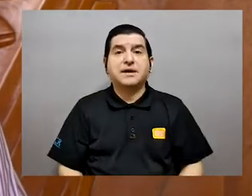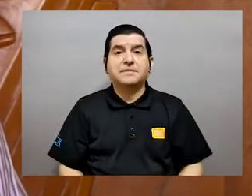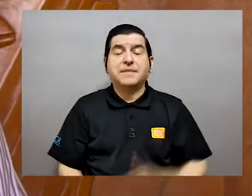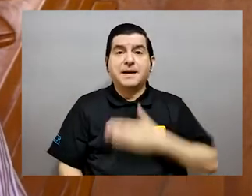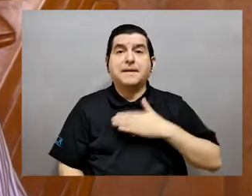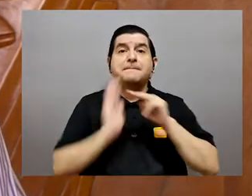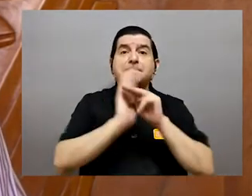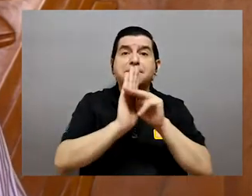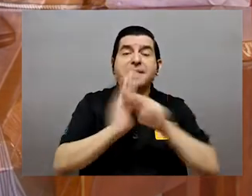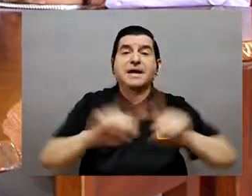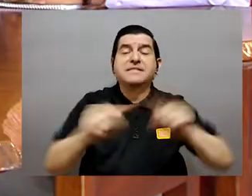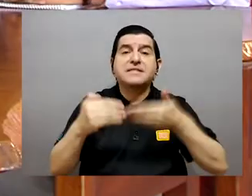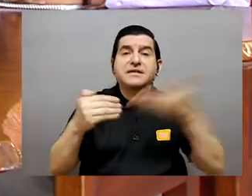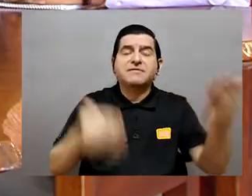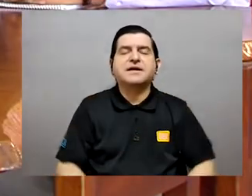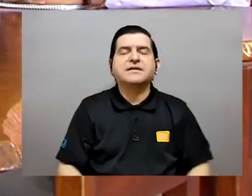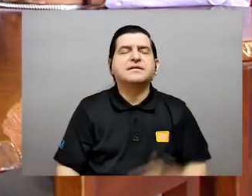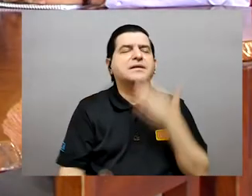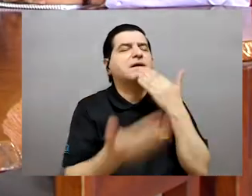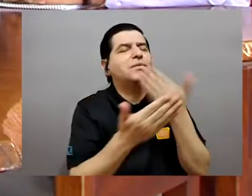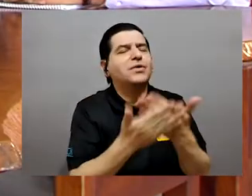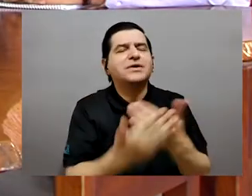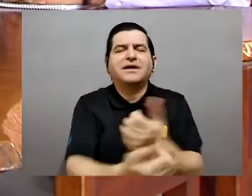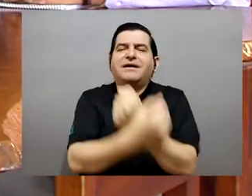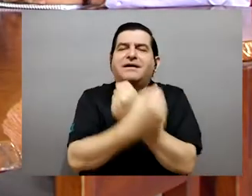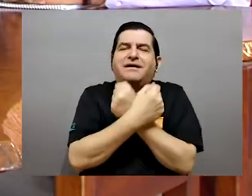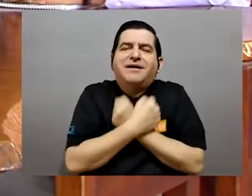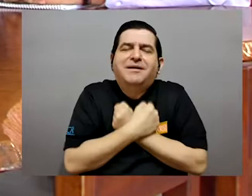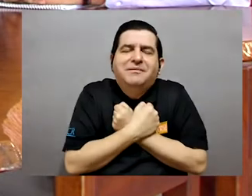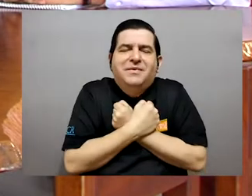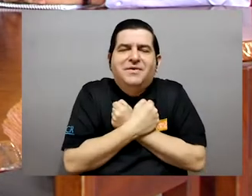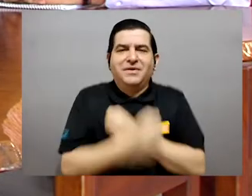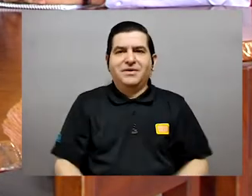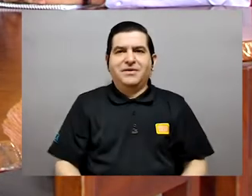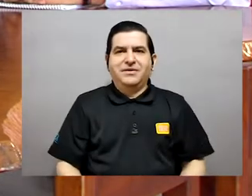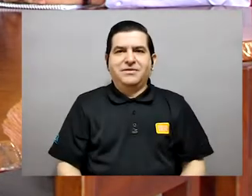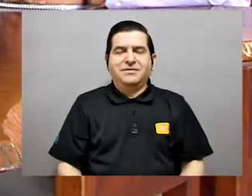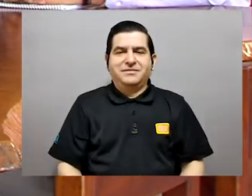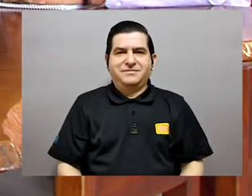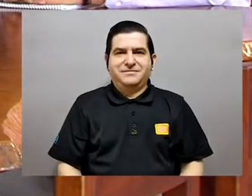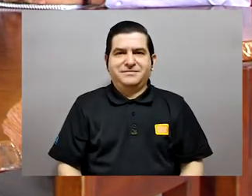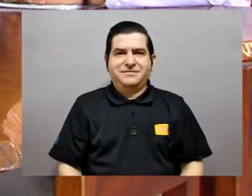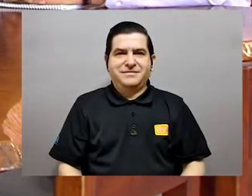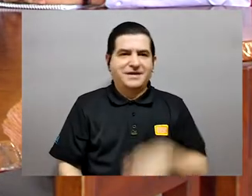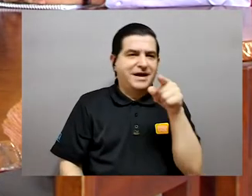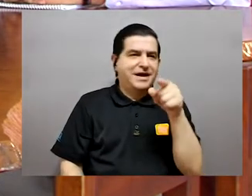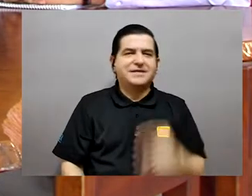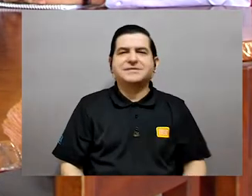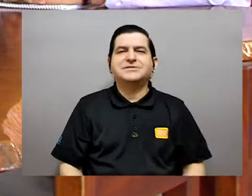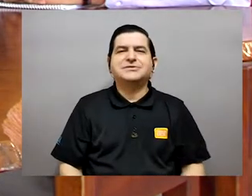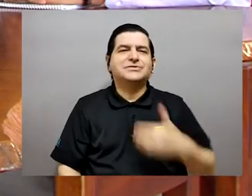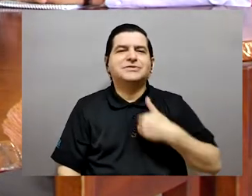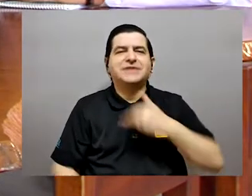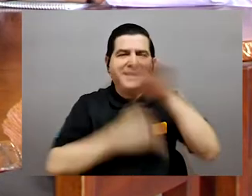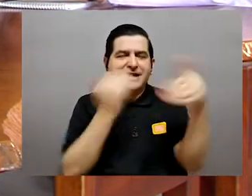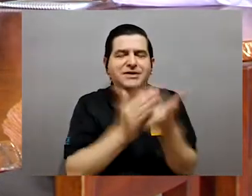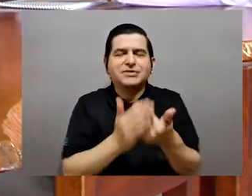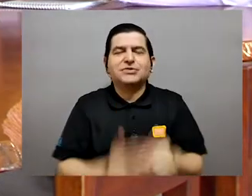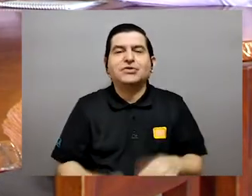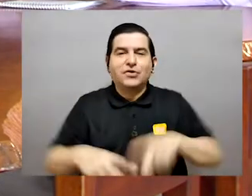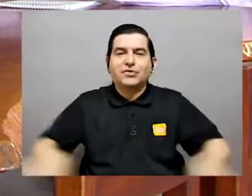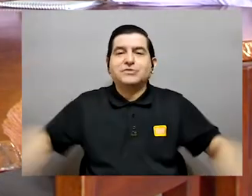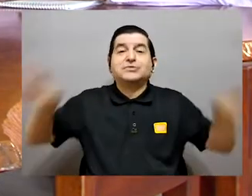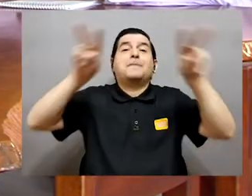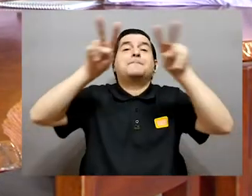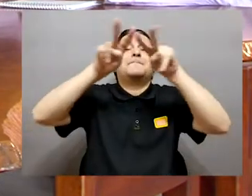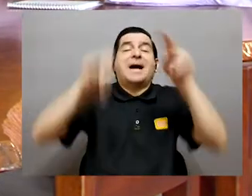lo extraordinario de nuestras mujeres. Y digo cholas porque yo soy de Guanacaste, pertenezco a esa provincia, y